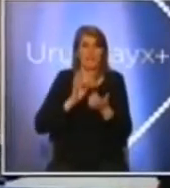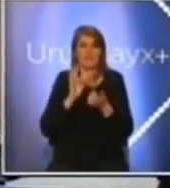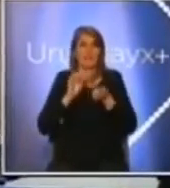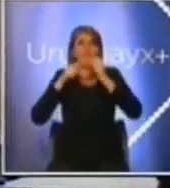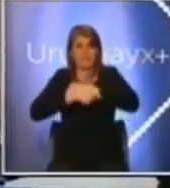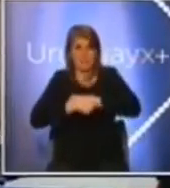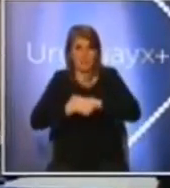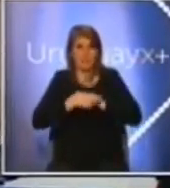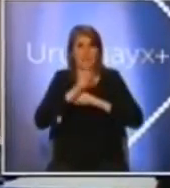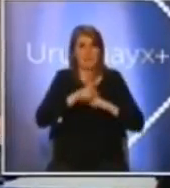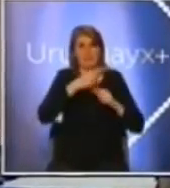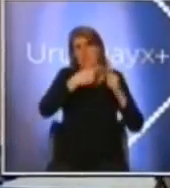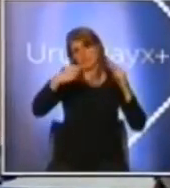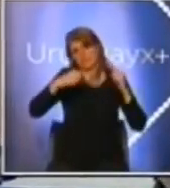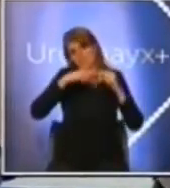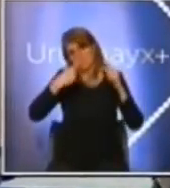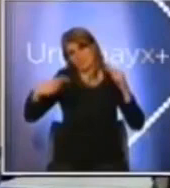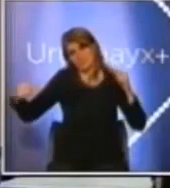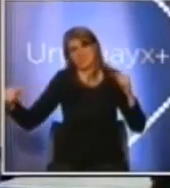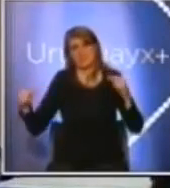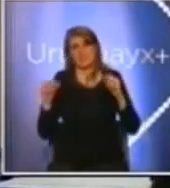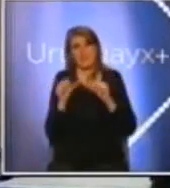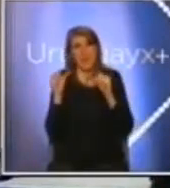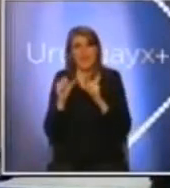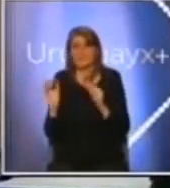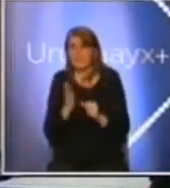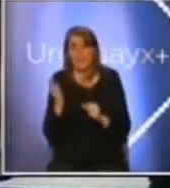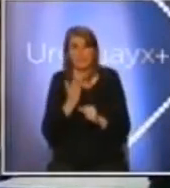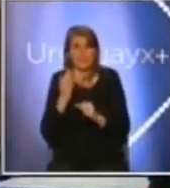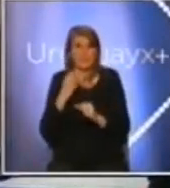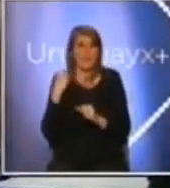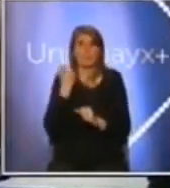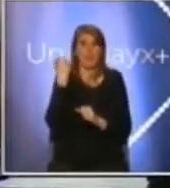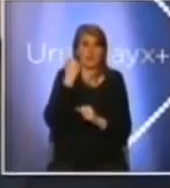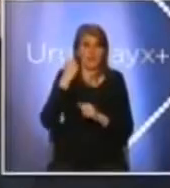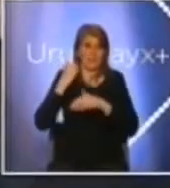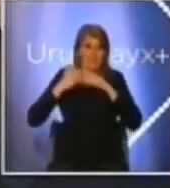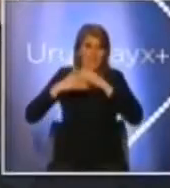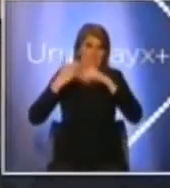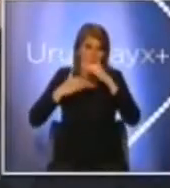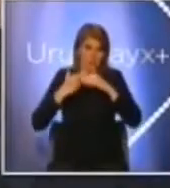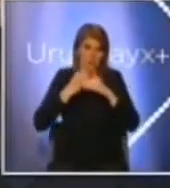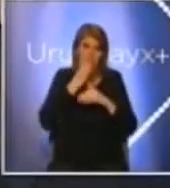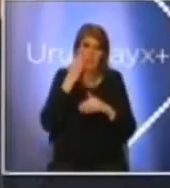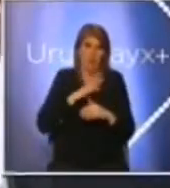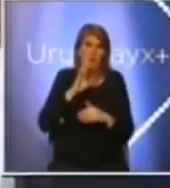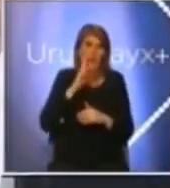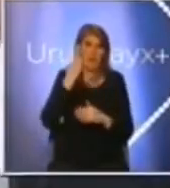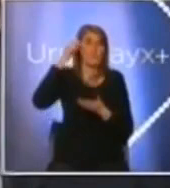y diversificación de la matriz productiva esencial para el desarrollo sustentable de nuestro